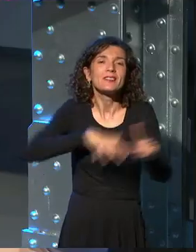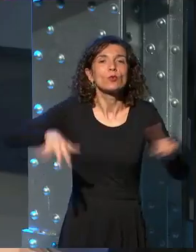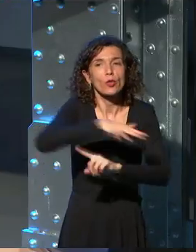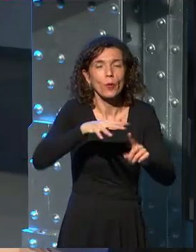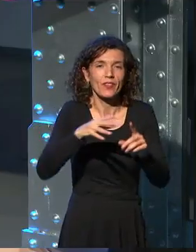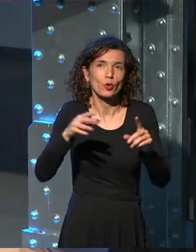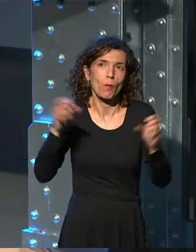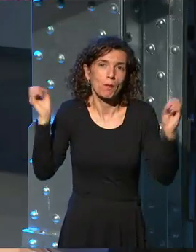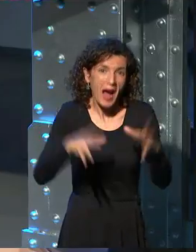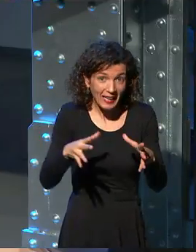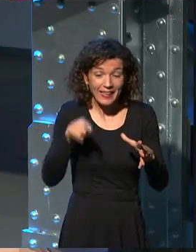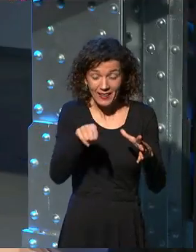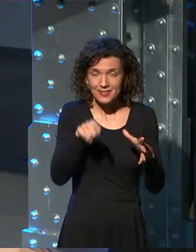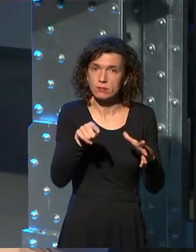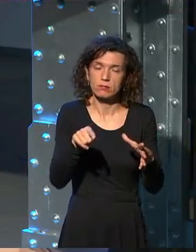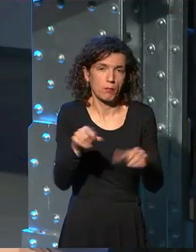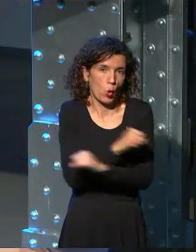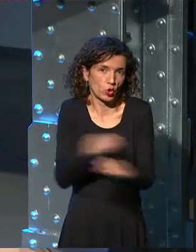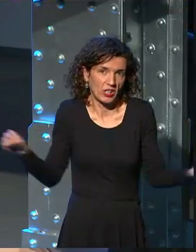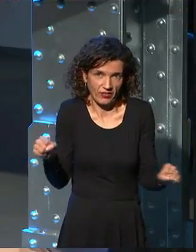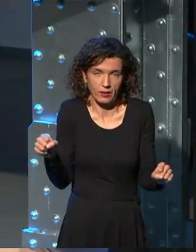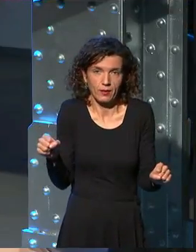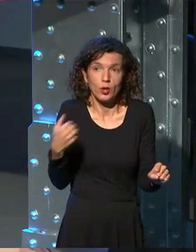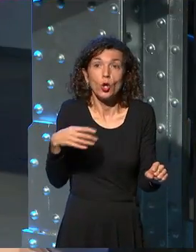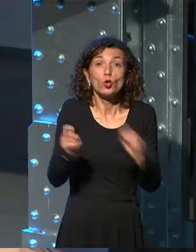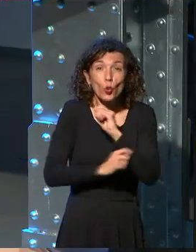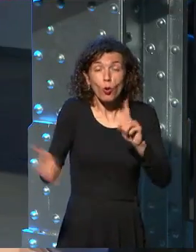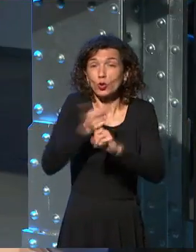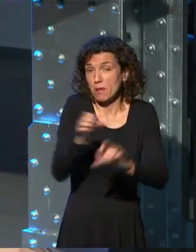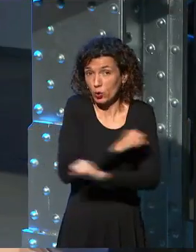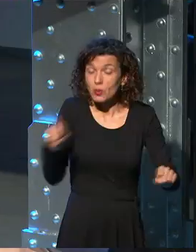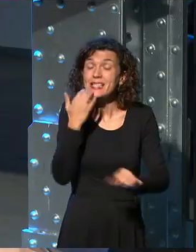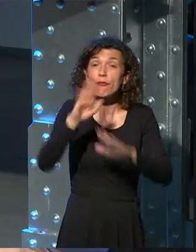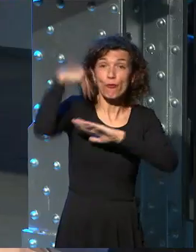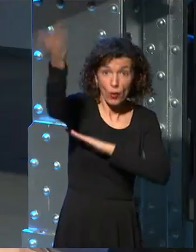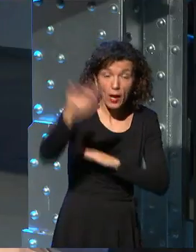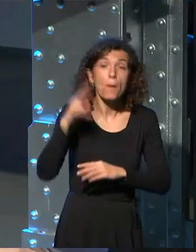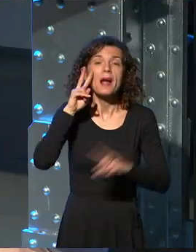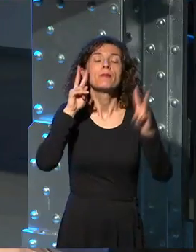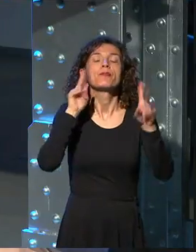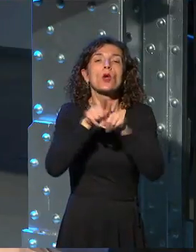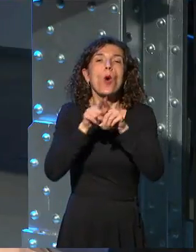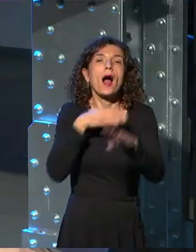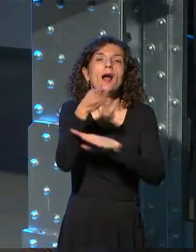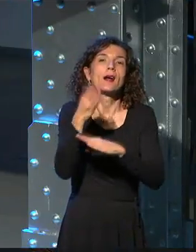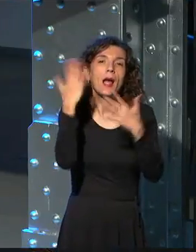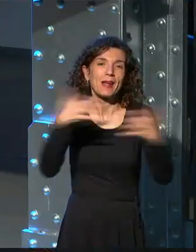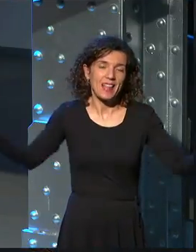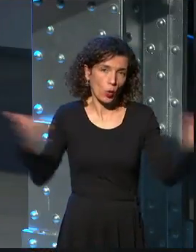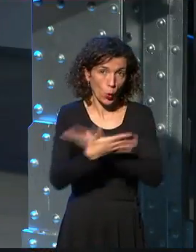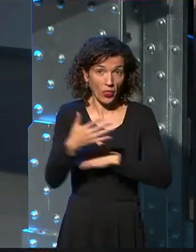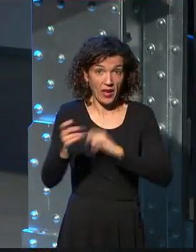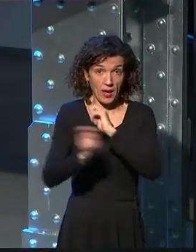rutina mágica, es prácticamente imposible encontrarlo. Y yo sé que si salís de aquí y vais a un espectáculo mágico y